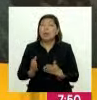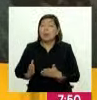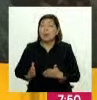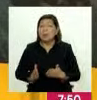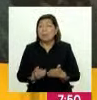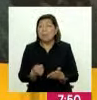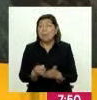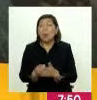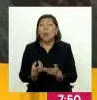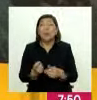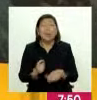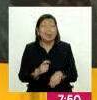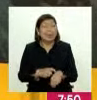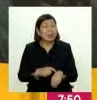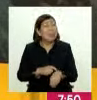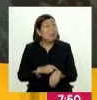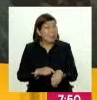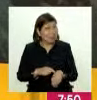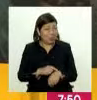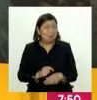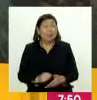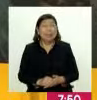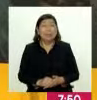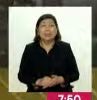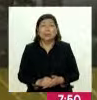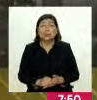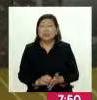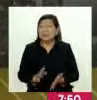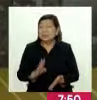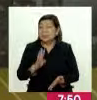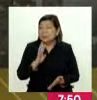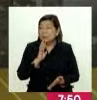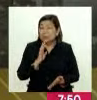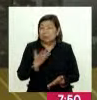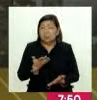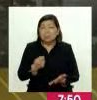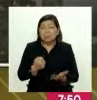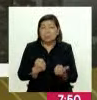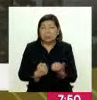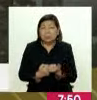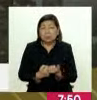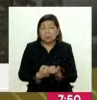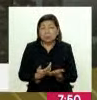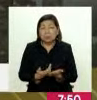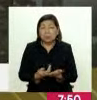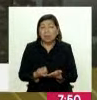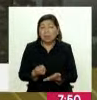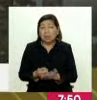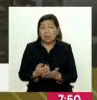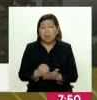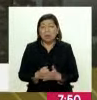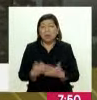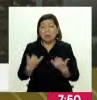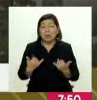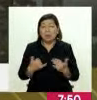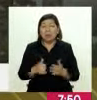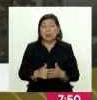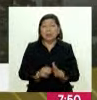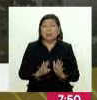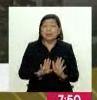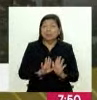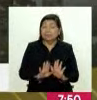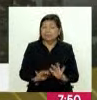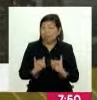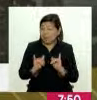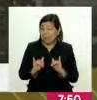digamos? ¿Y cuánto tiempo va a tardar también? Estamos hablando de un apoyo solidario económico. Económico. Y eso hay que dejarlo bien